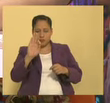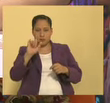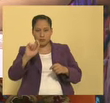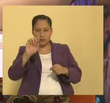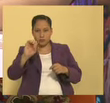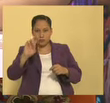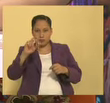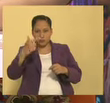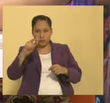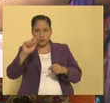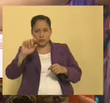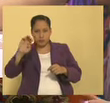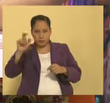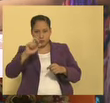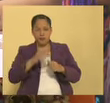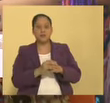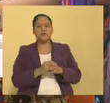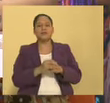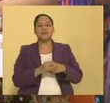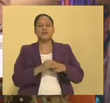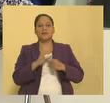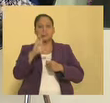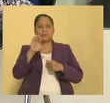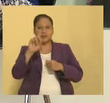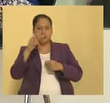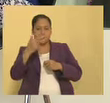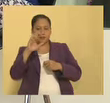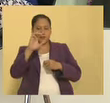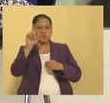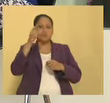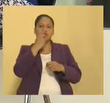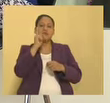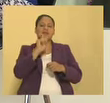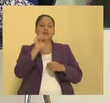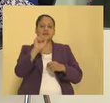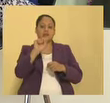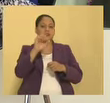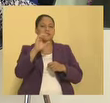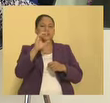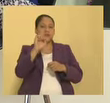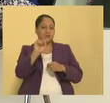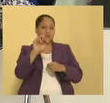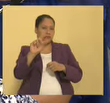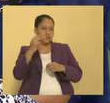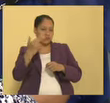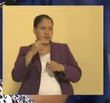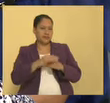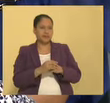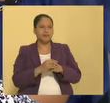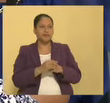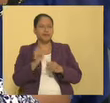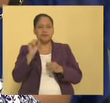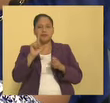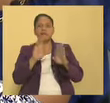www.cdhdf.org.mx. Muy bien, pues muchas gracias, abogada. Qué bueno que nos hacen hincapié y estaremos esperando con ansia esta entrevista